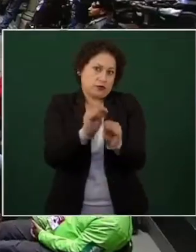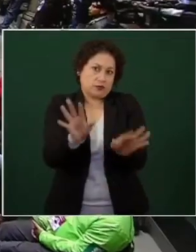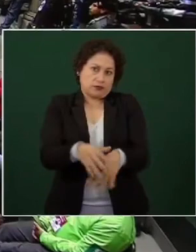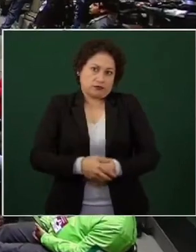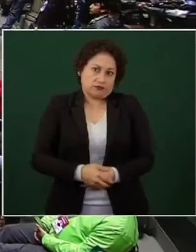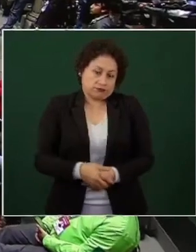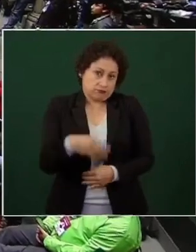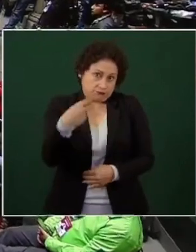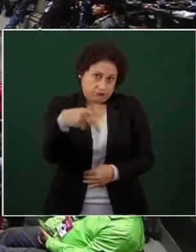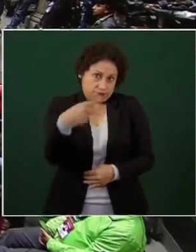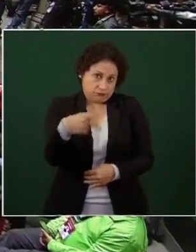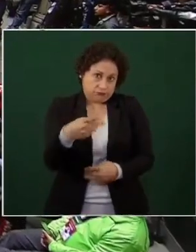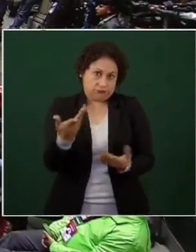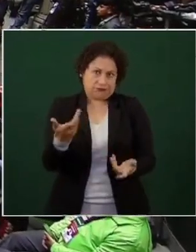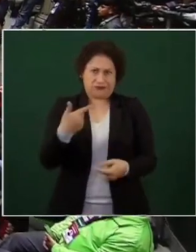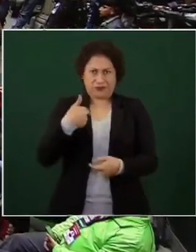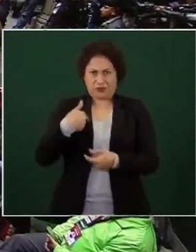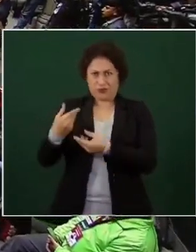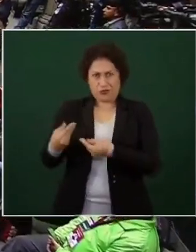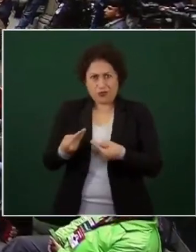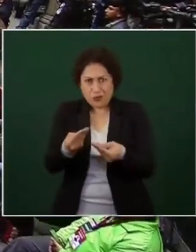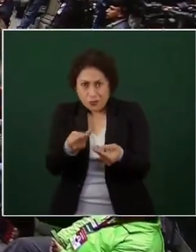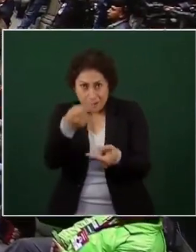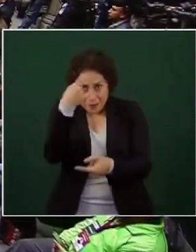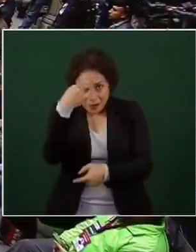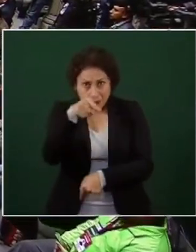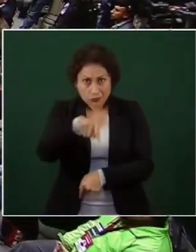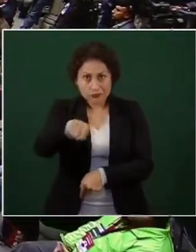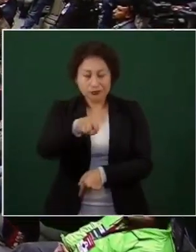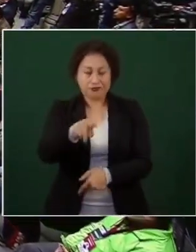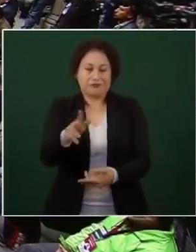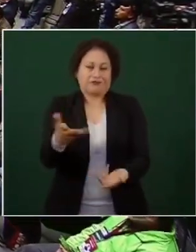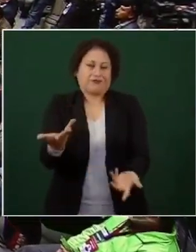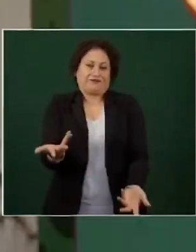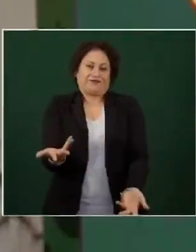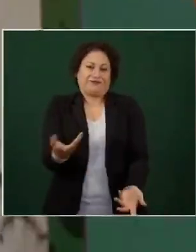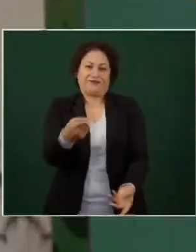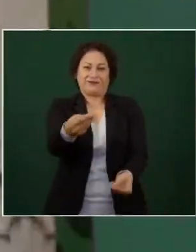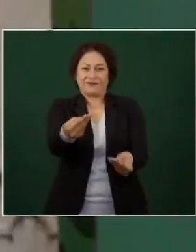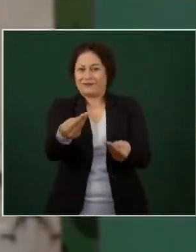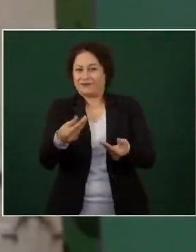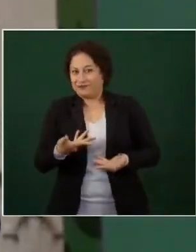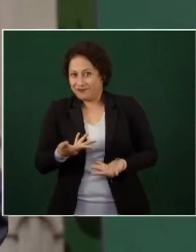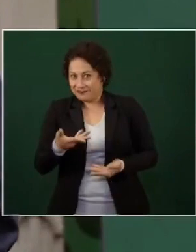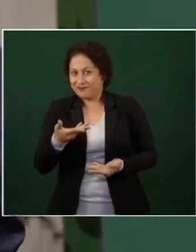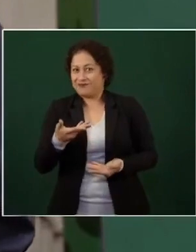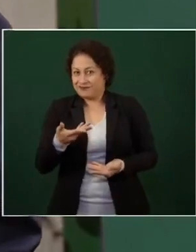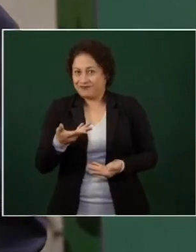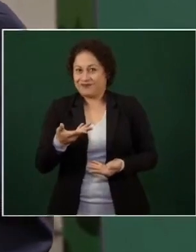ese es su trabajo, que les voy a informar. Ustedes son los que me informan a mí.